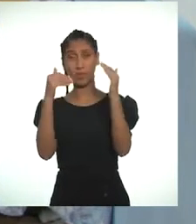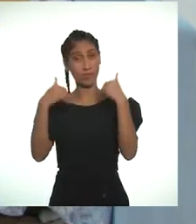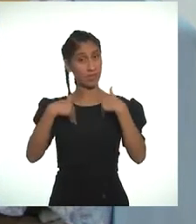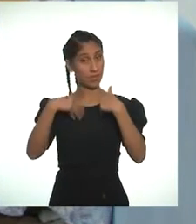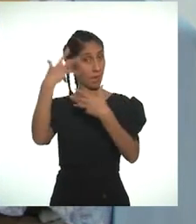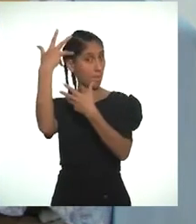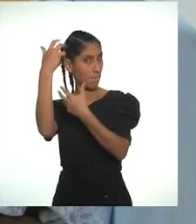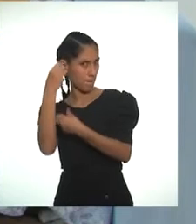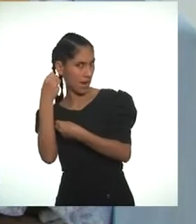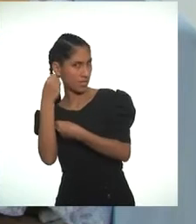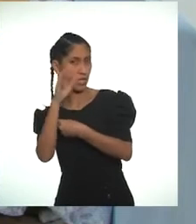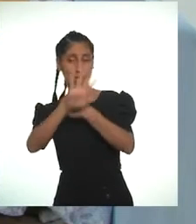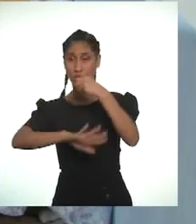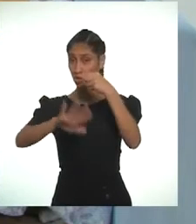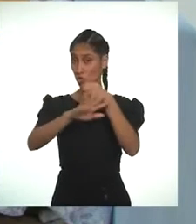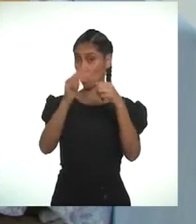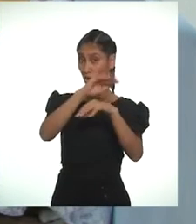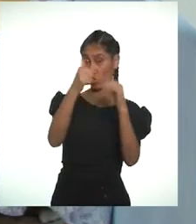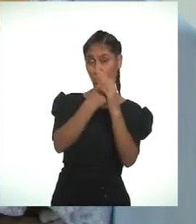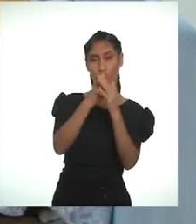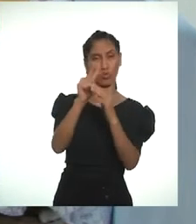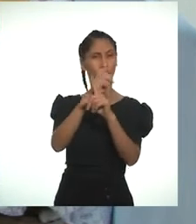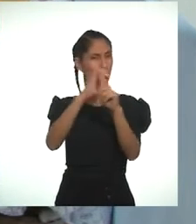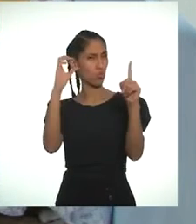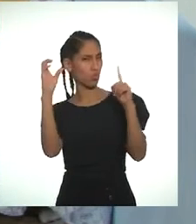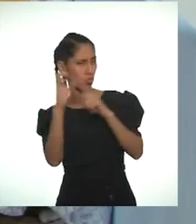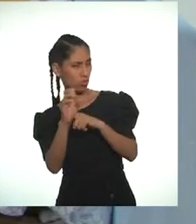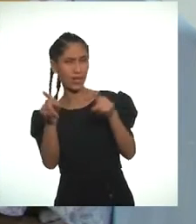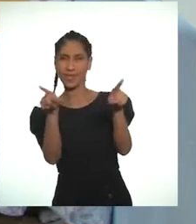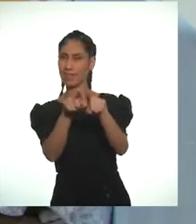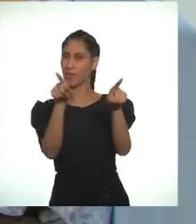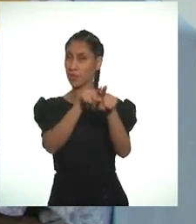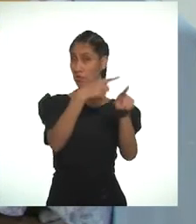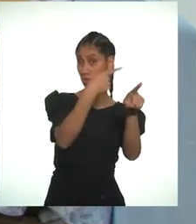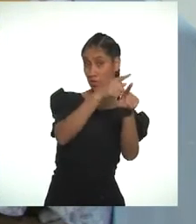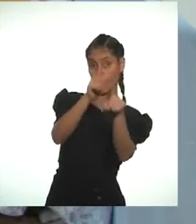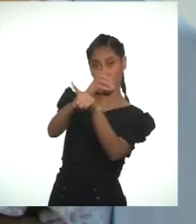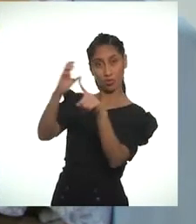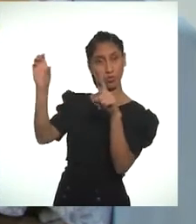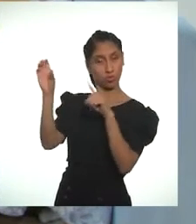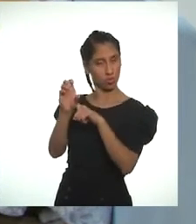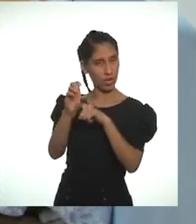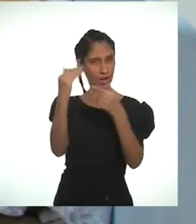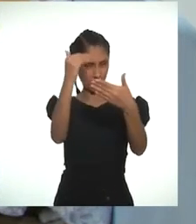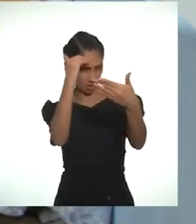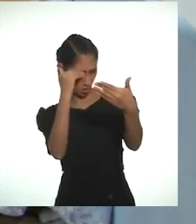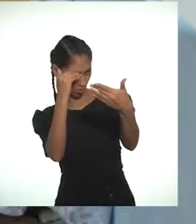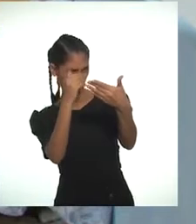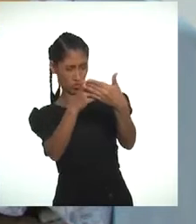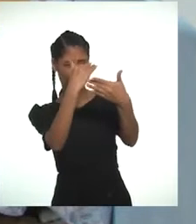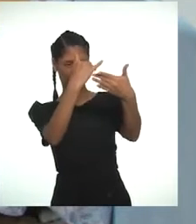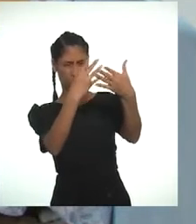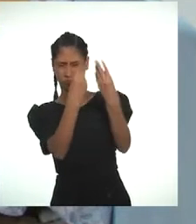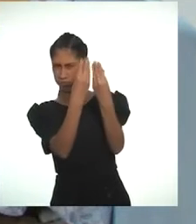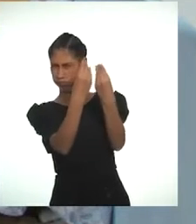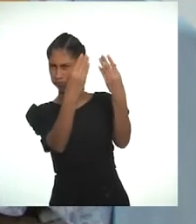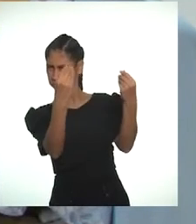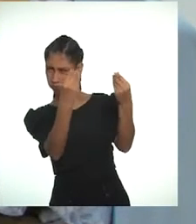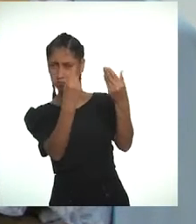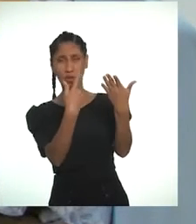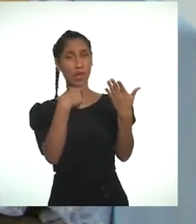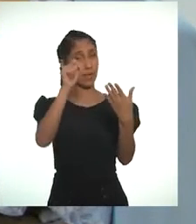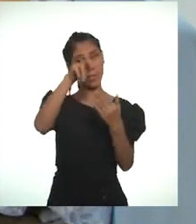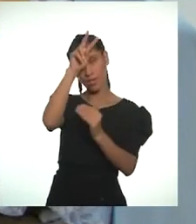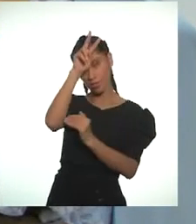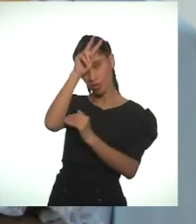su poderosa cultura milenaria, así como su diversidad cultural como fuente inacabable de creatividad.